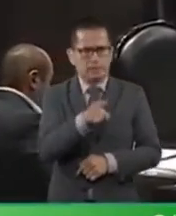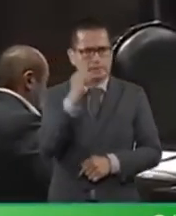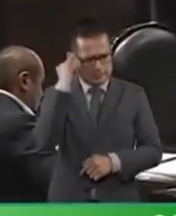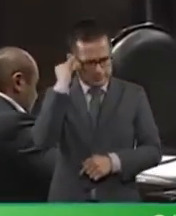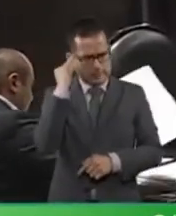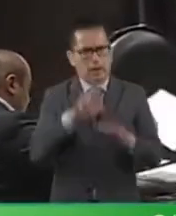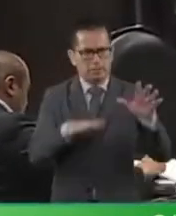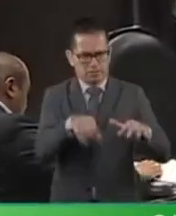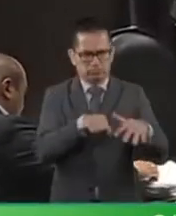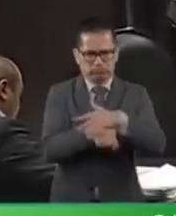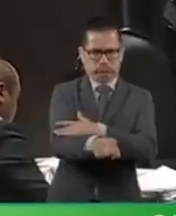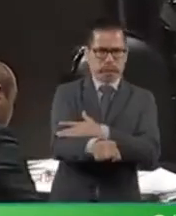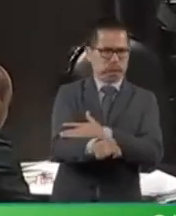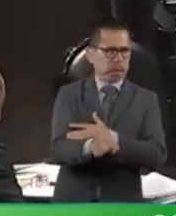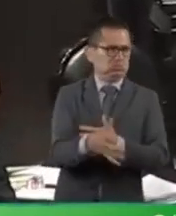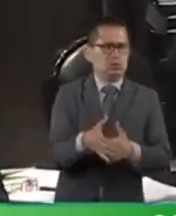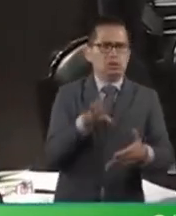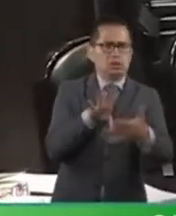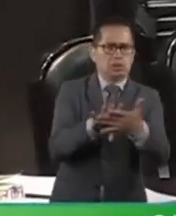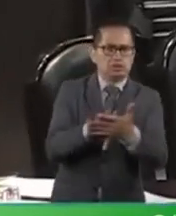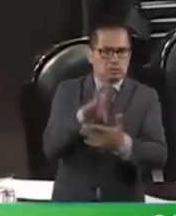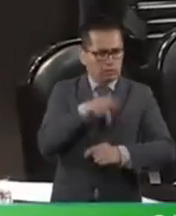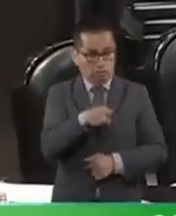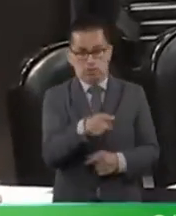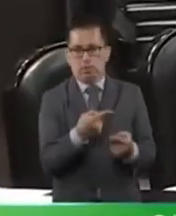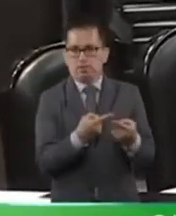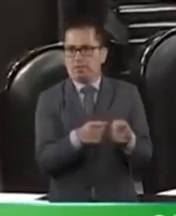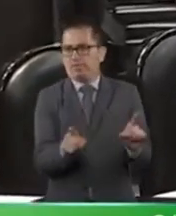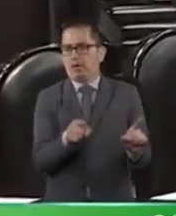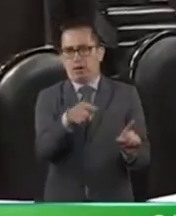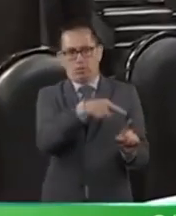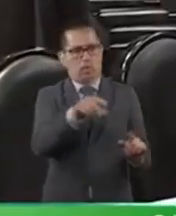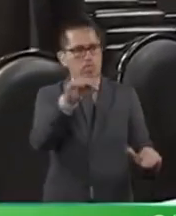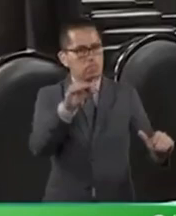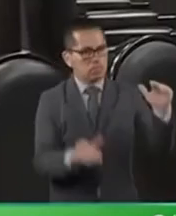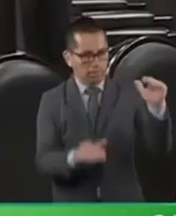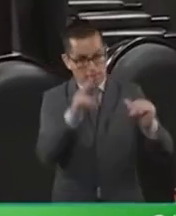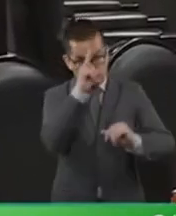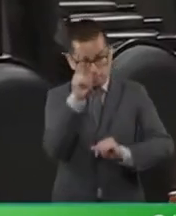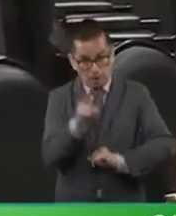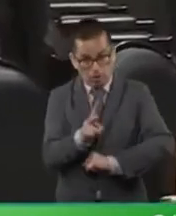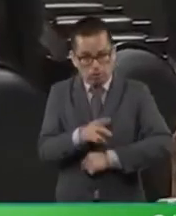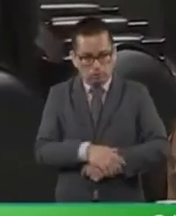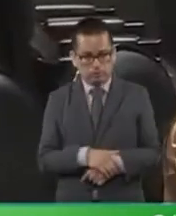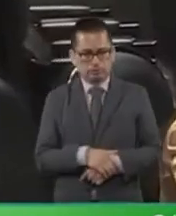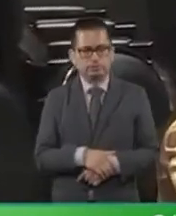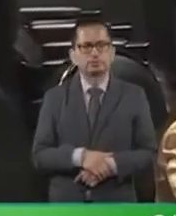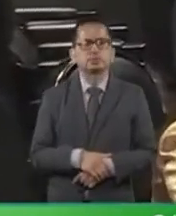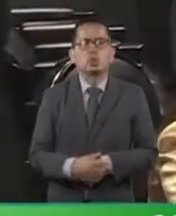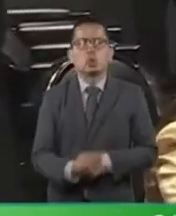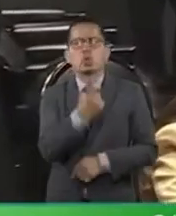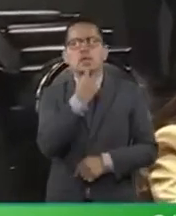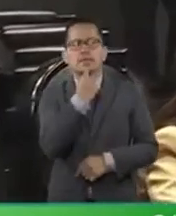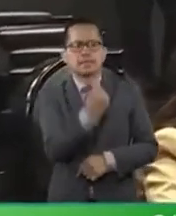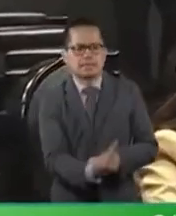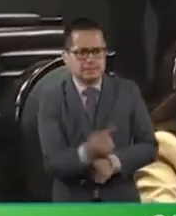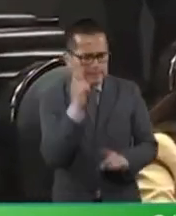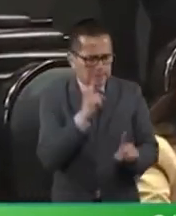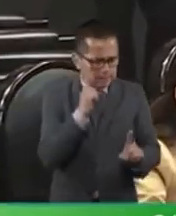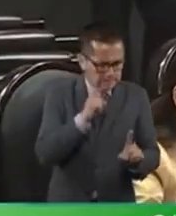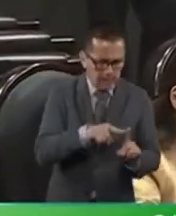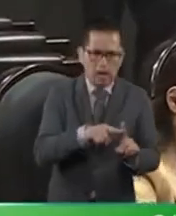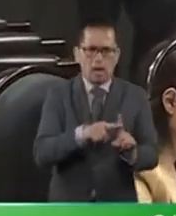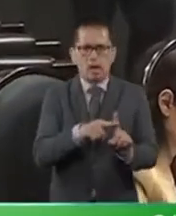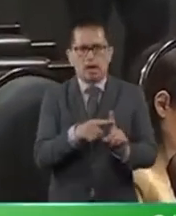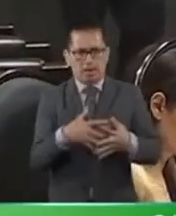muy distinto, es una condicionante de desigualdad. Que hablar de una mujer niña embarazada a una